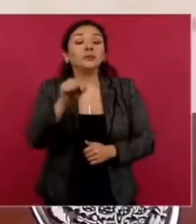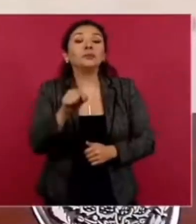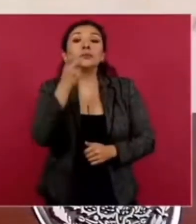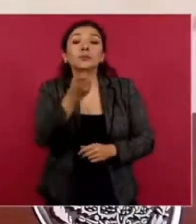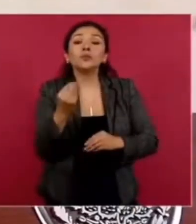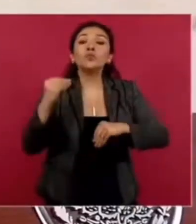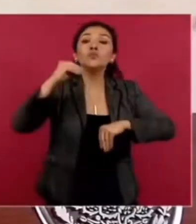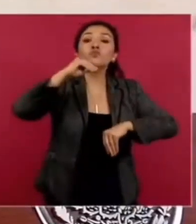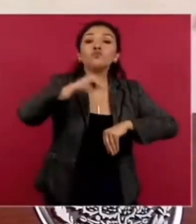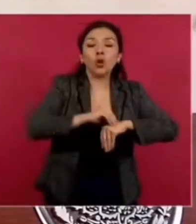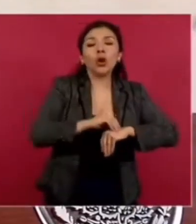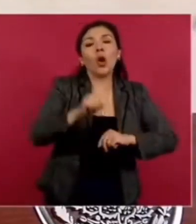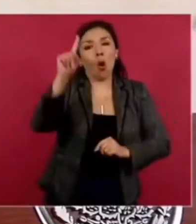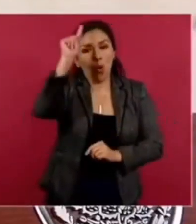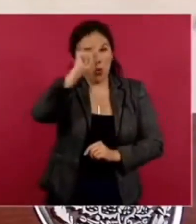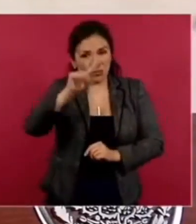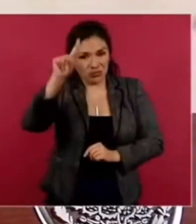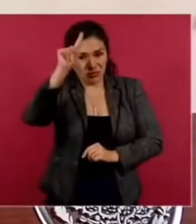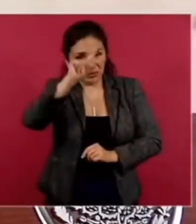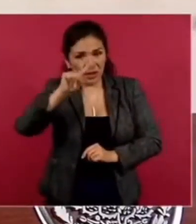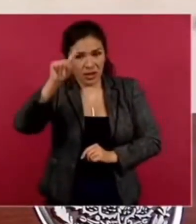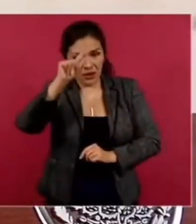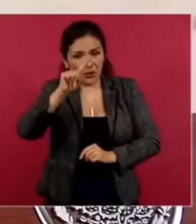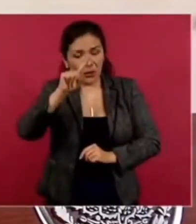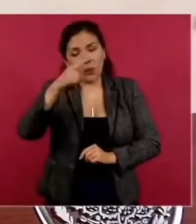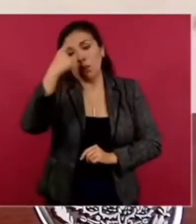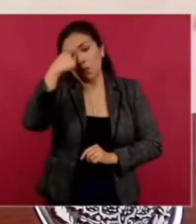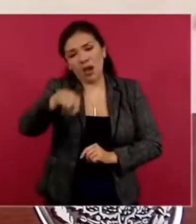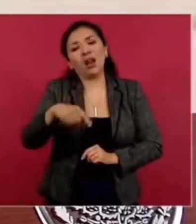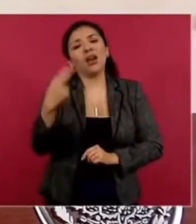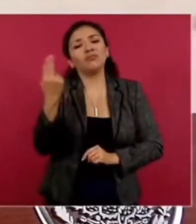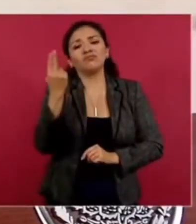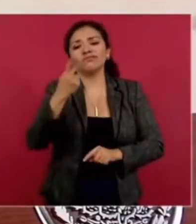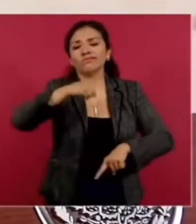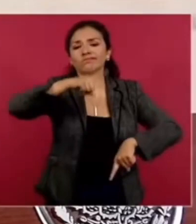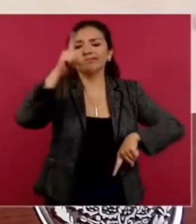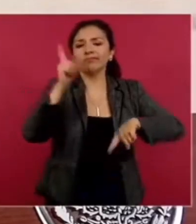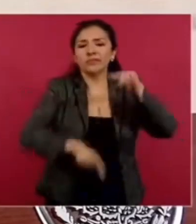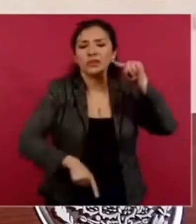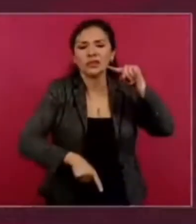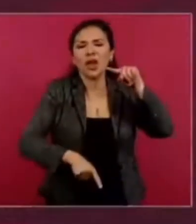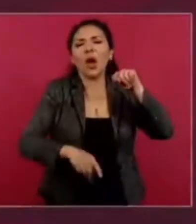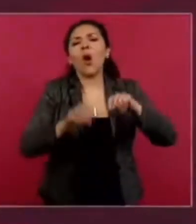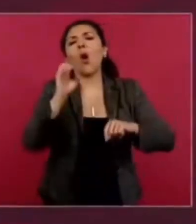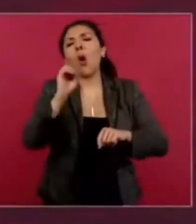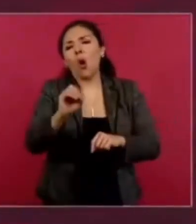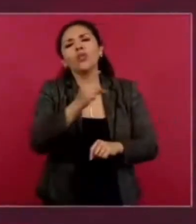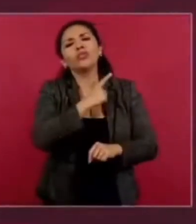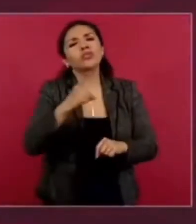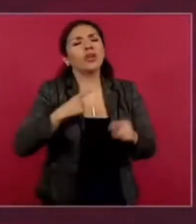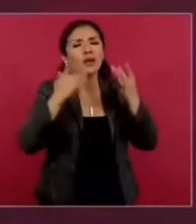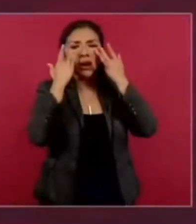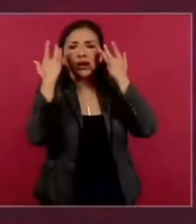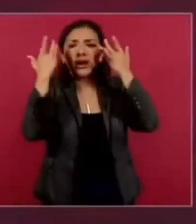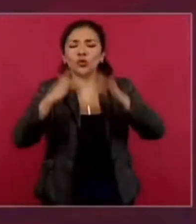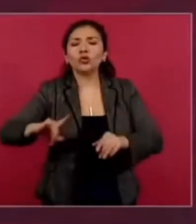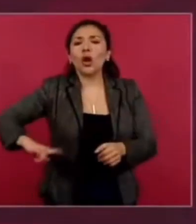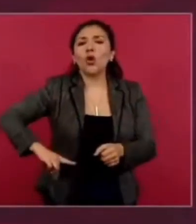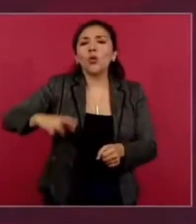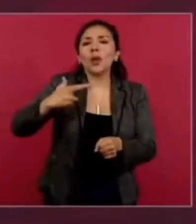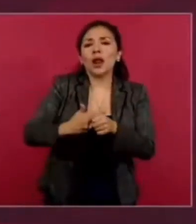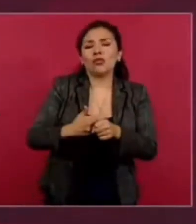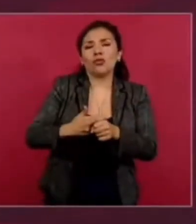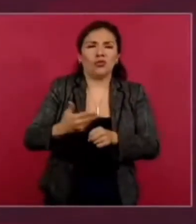recomendación y a la destitución o a la renuncia del gobernador